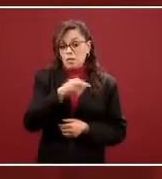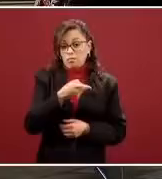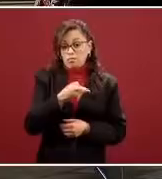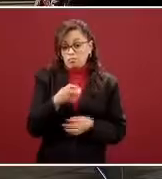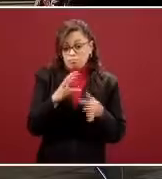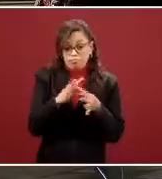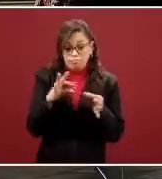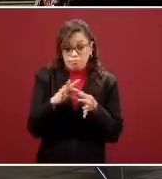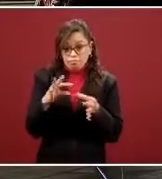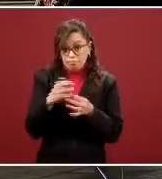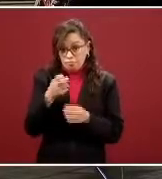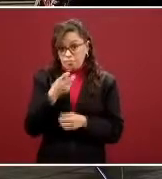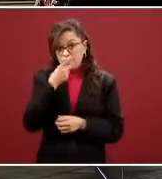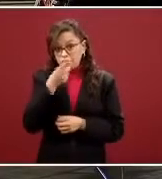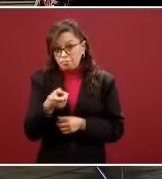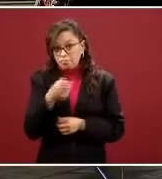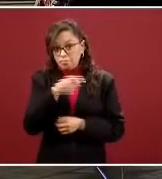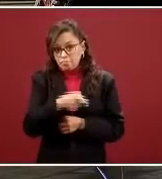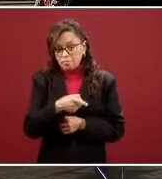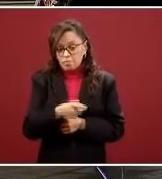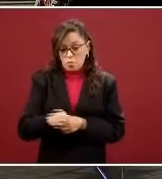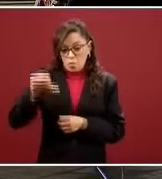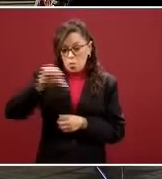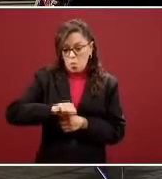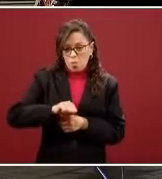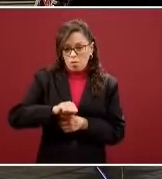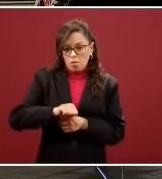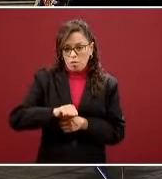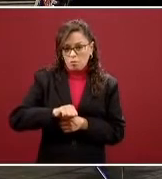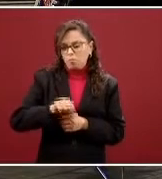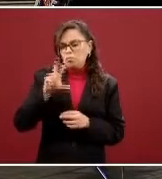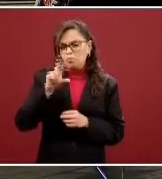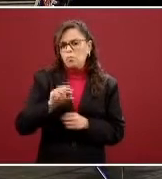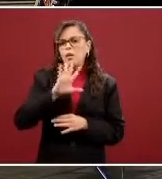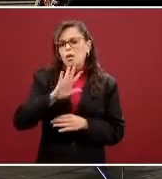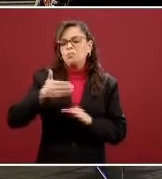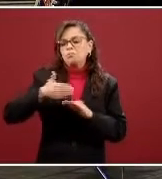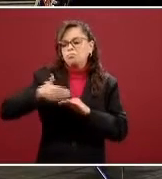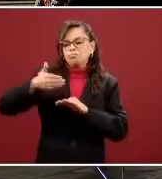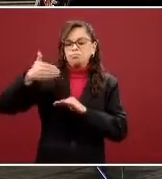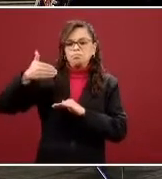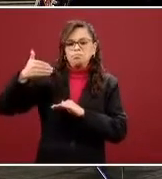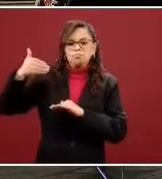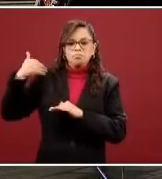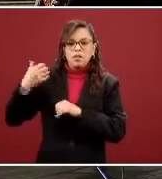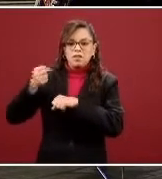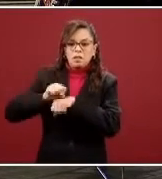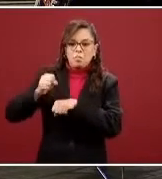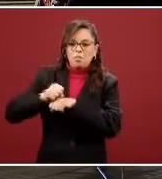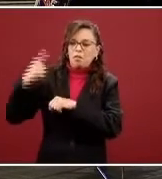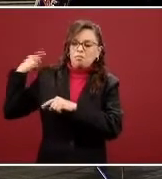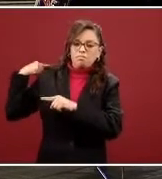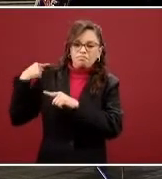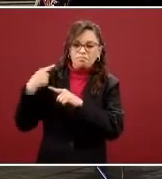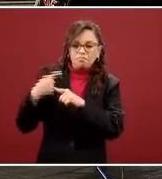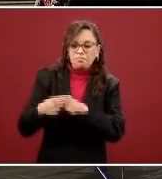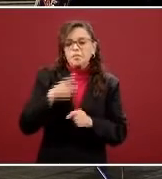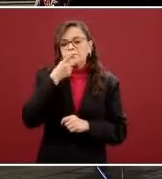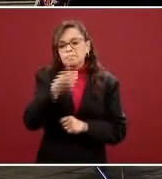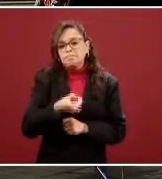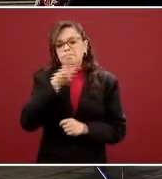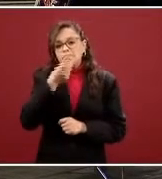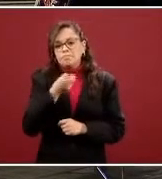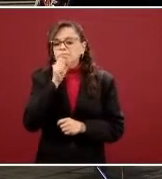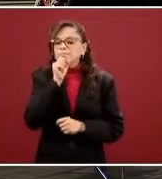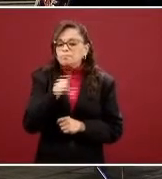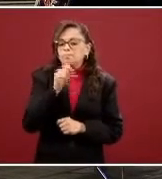no han sido solamente de hoy, se han estado dando en las últimas semanas. Yo creo que la relación